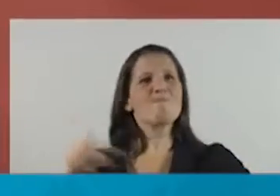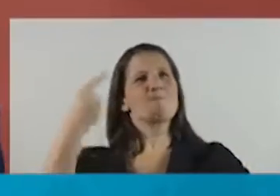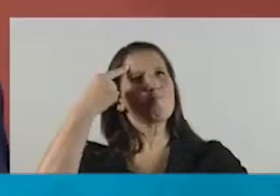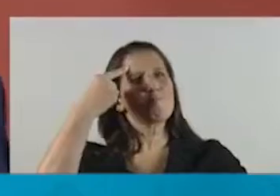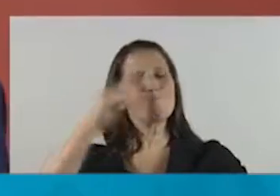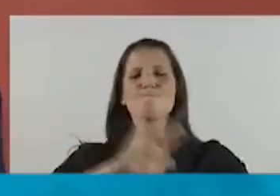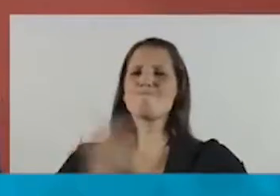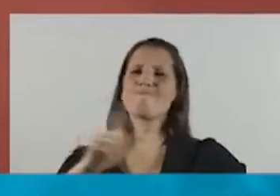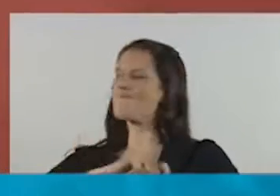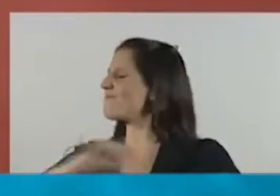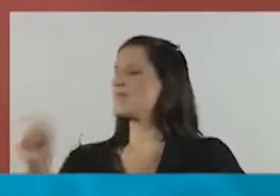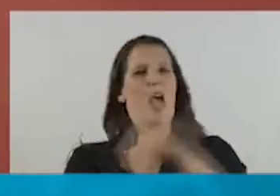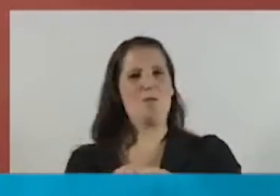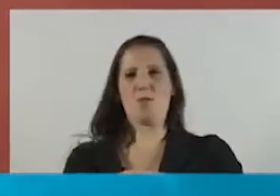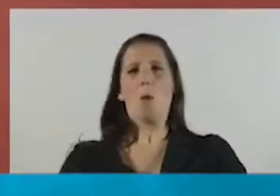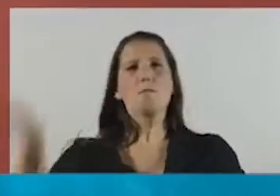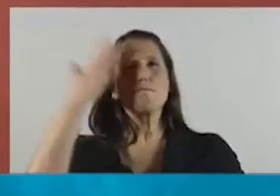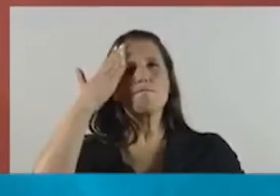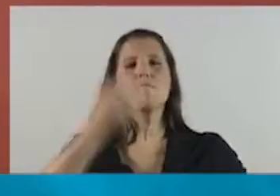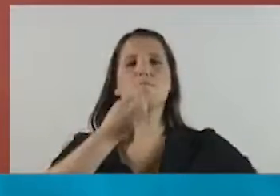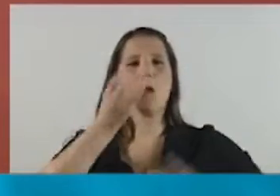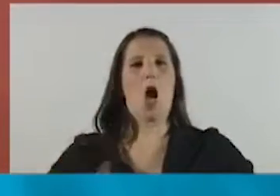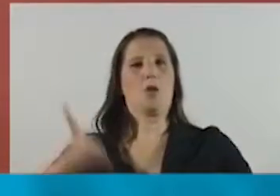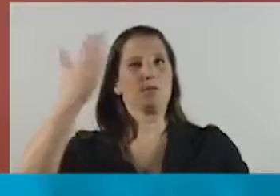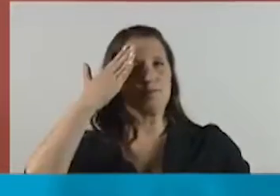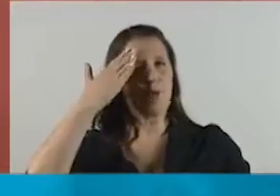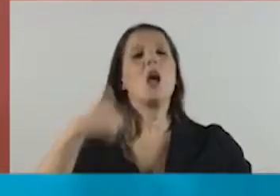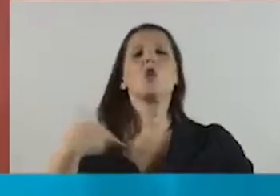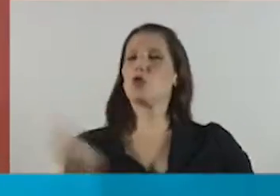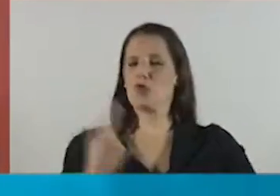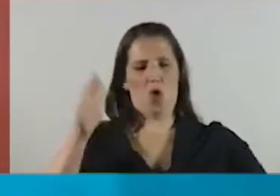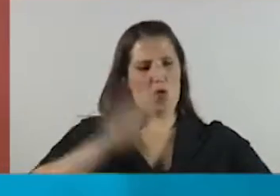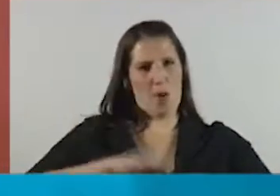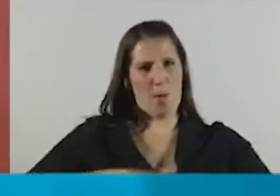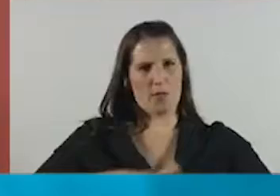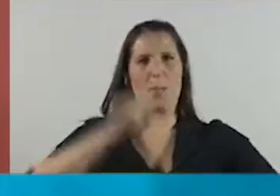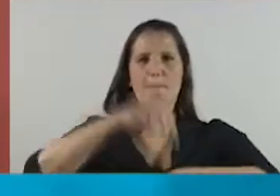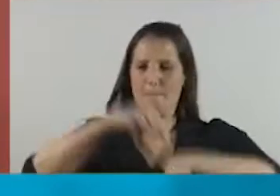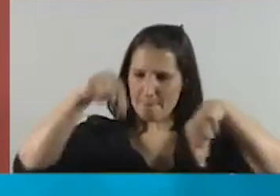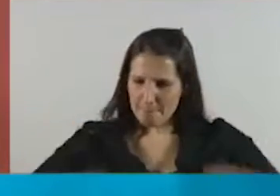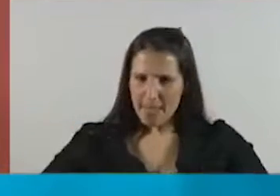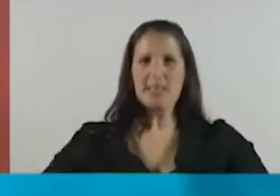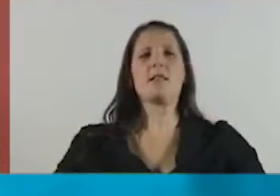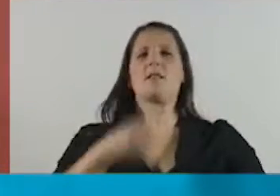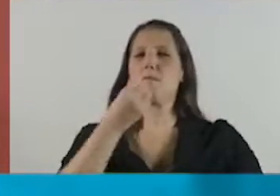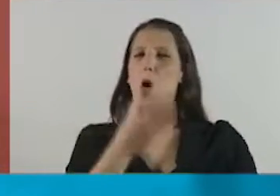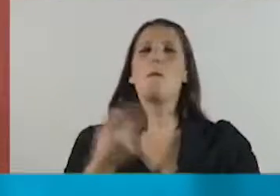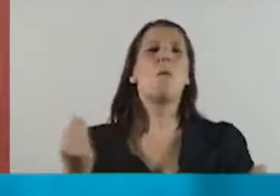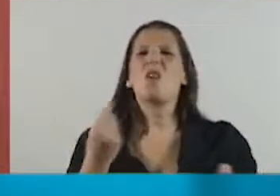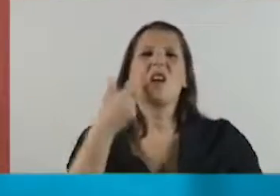maduramos decidimos hacernos cargo de nuestro presente para construir un futuro diferente